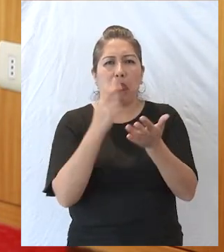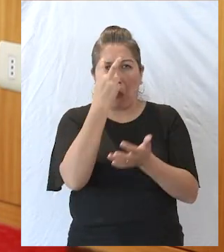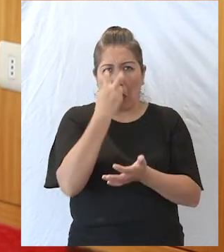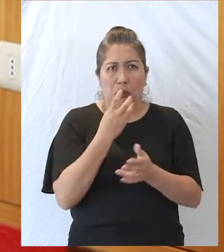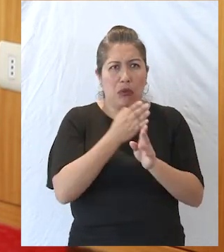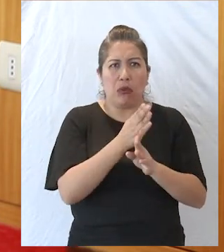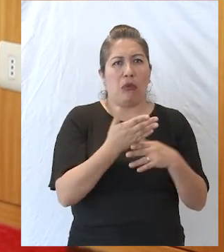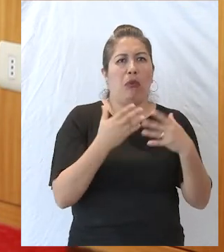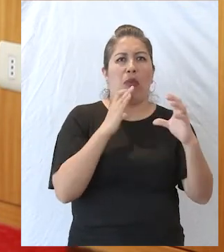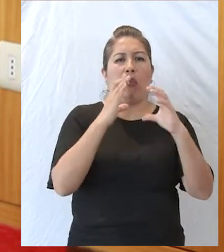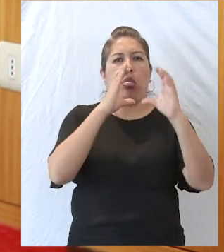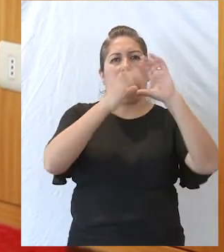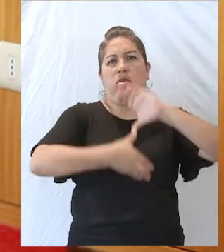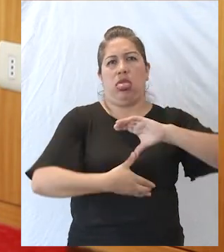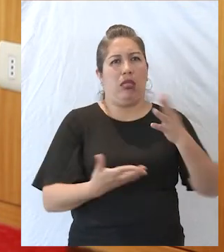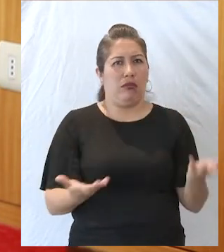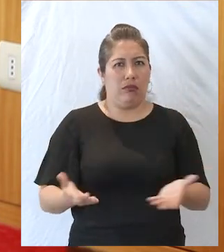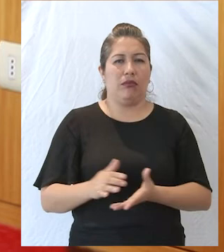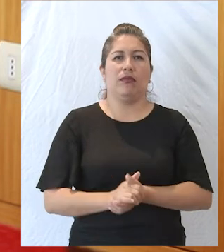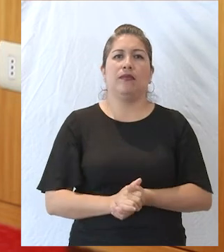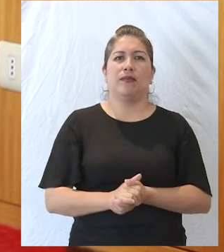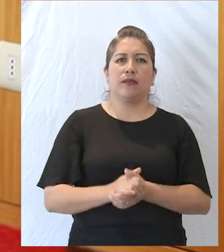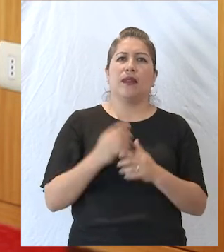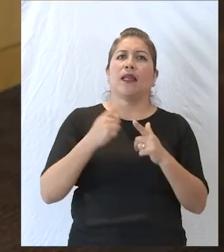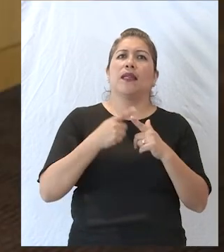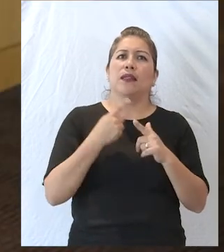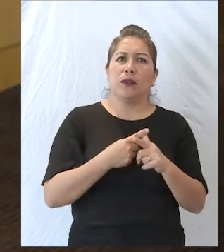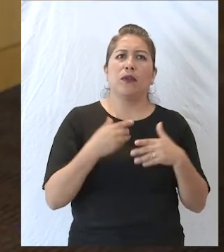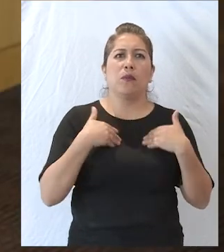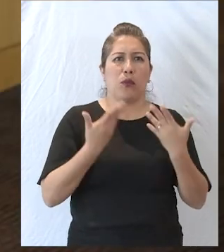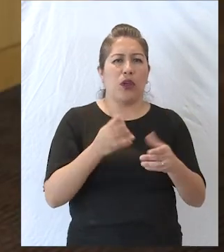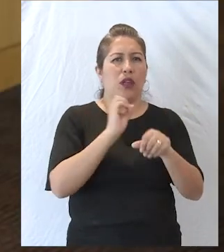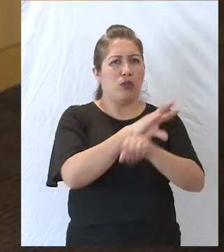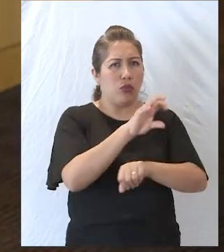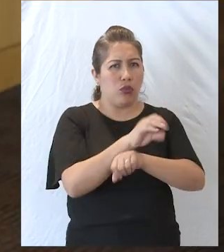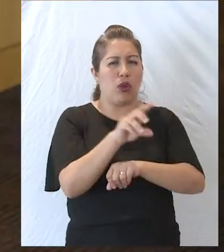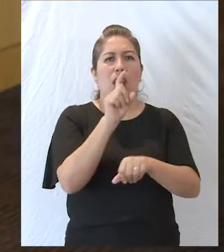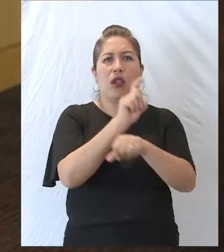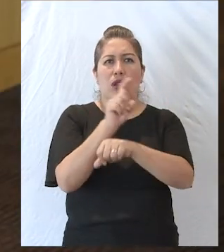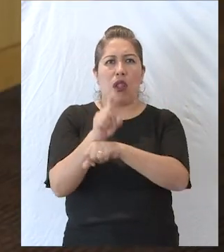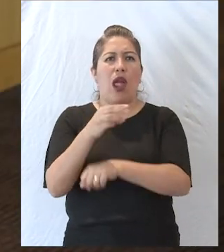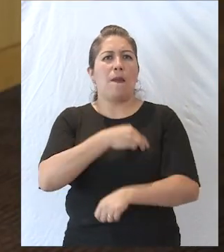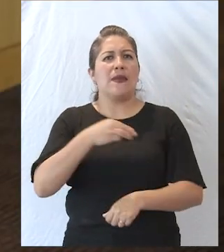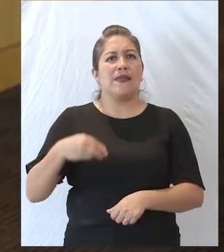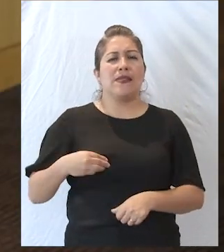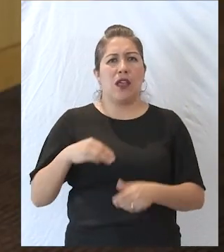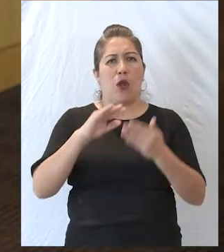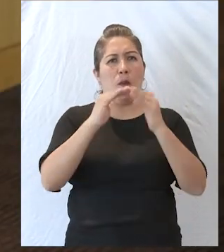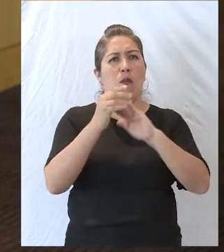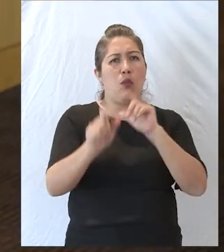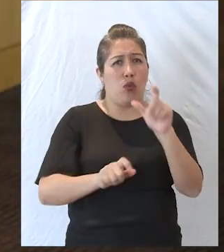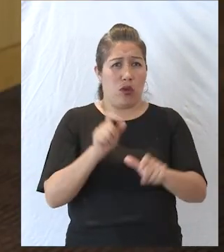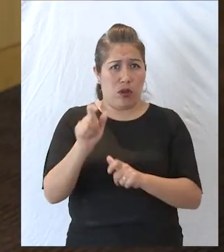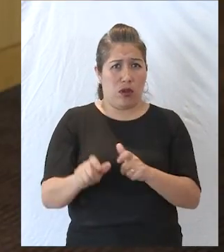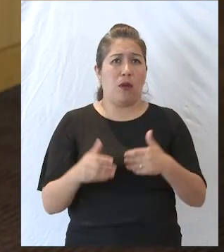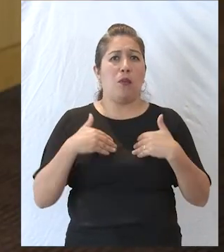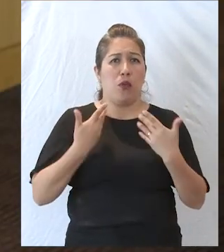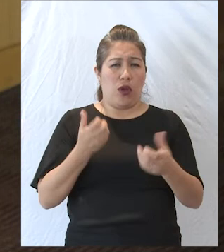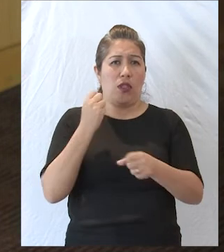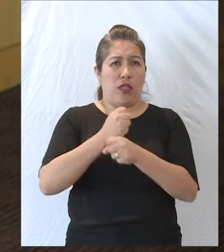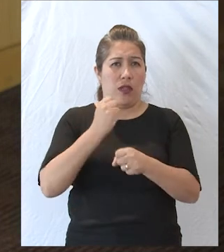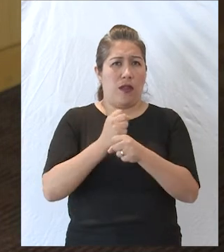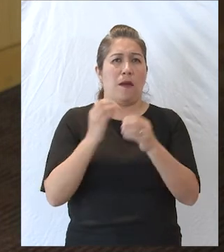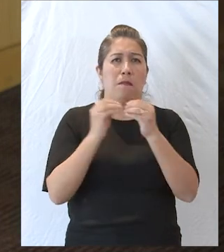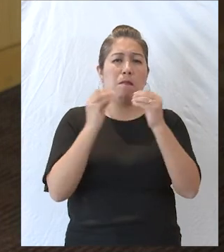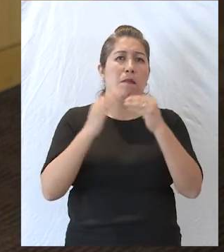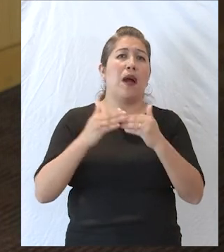buena comunicación, una buena relación. En todo caso, se podría más bien capacitar al Ministerio Público para poder